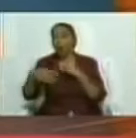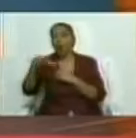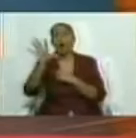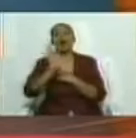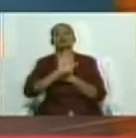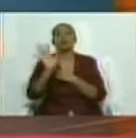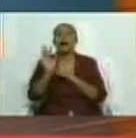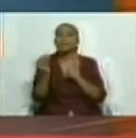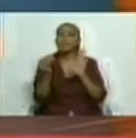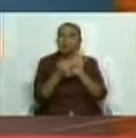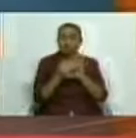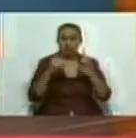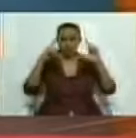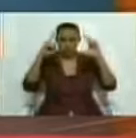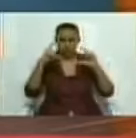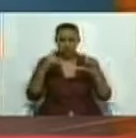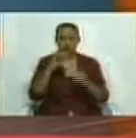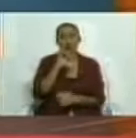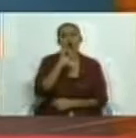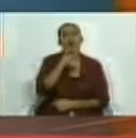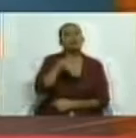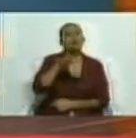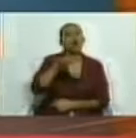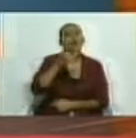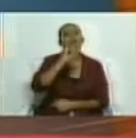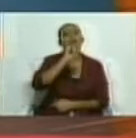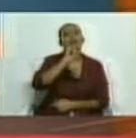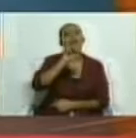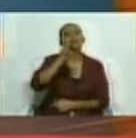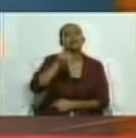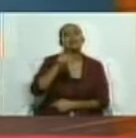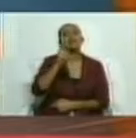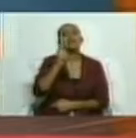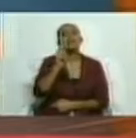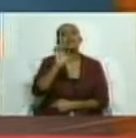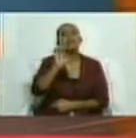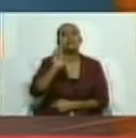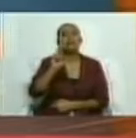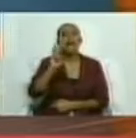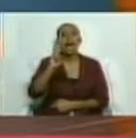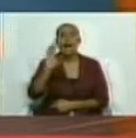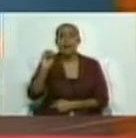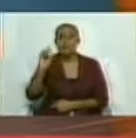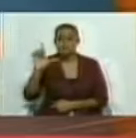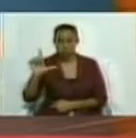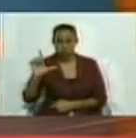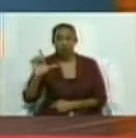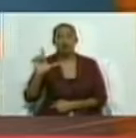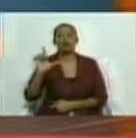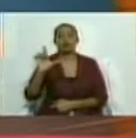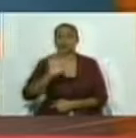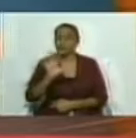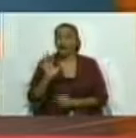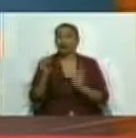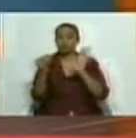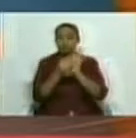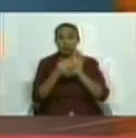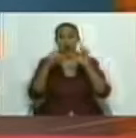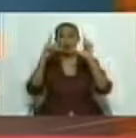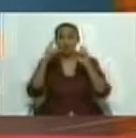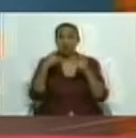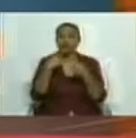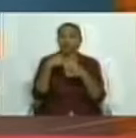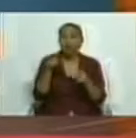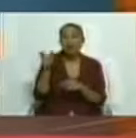Por qué no nos lo entrega Interpol qué los van a declarar presos políticos perseguidos políticos